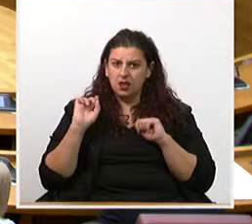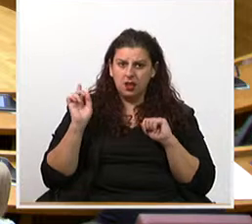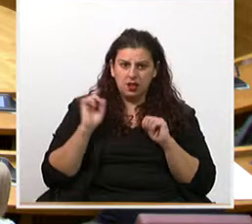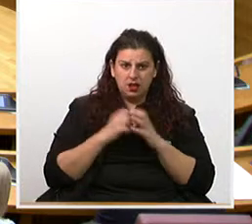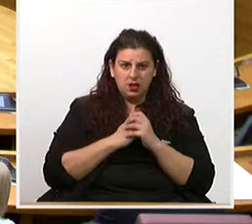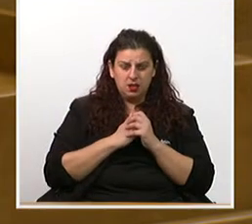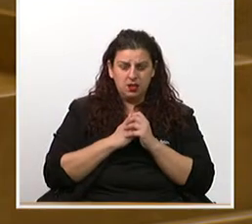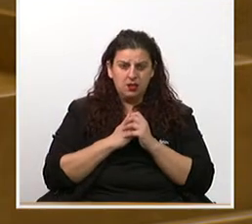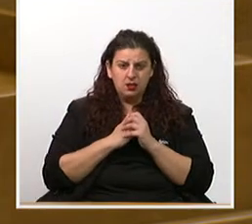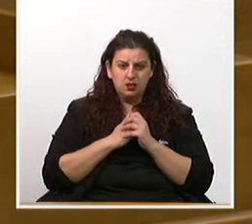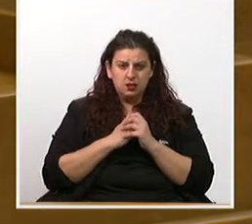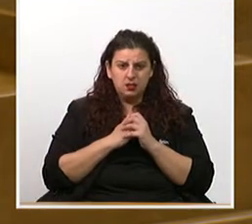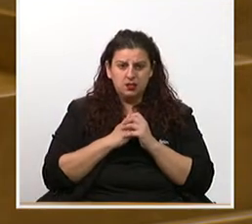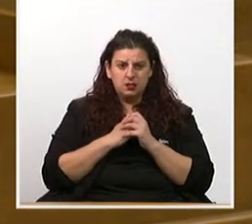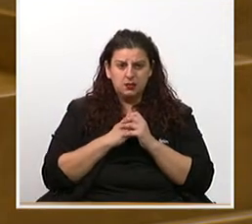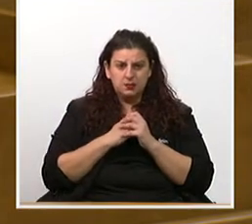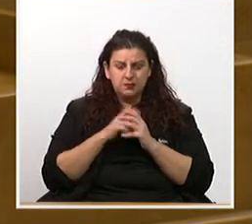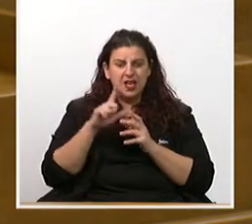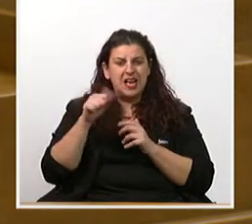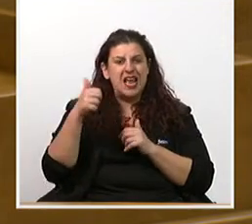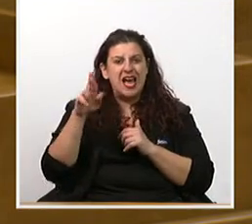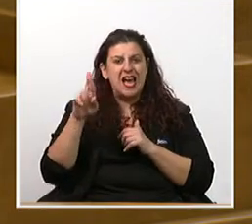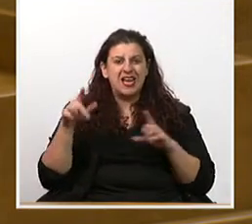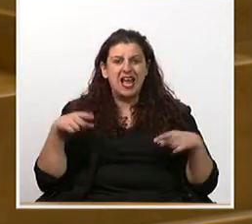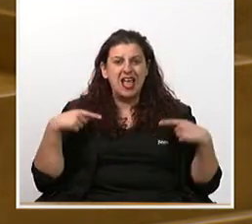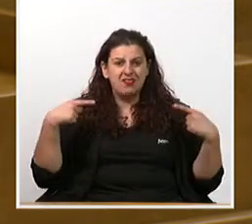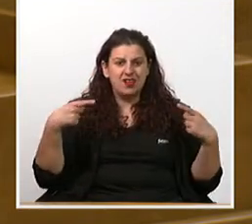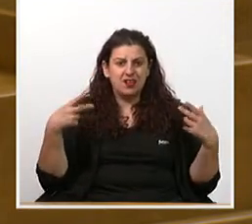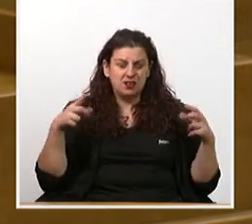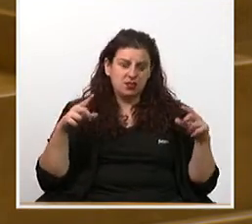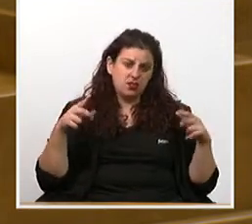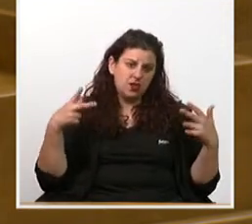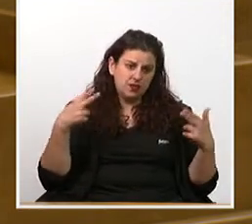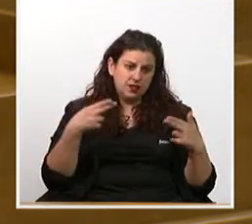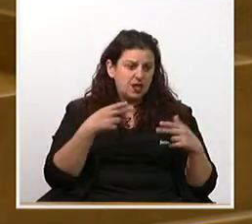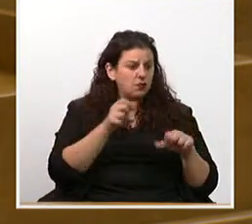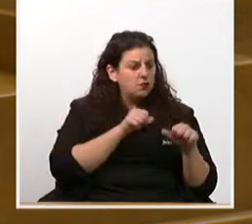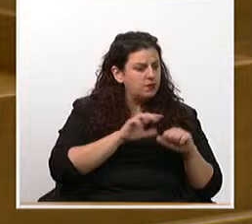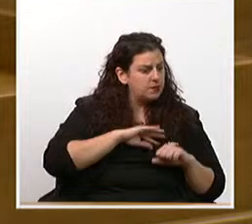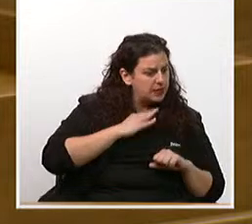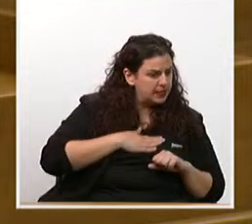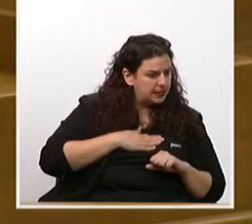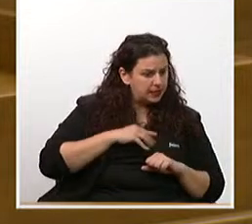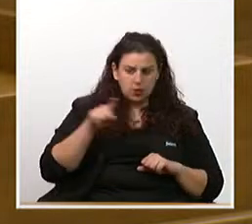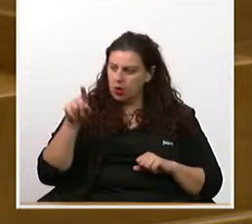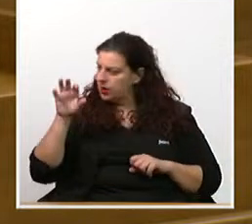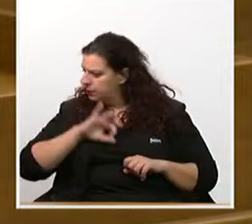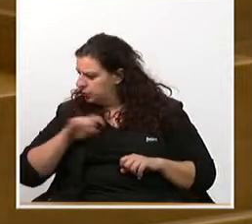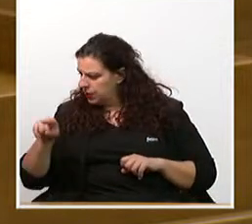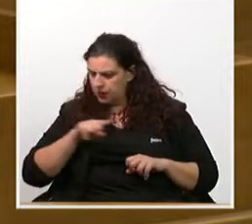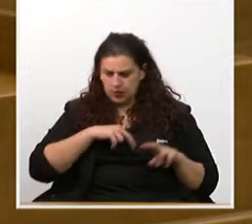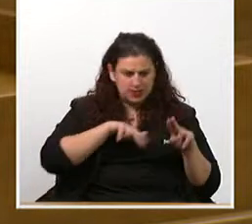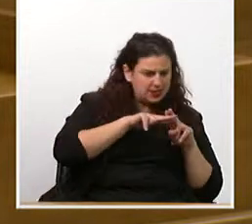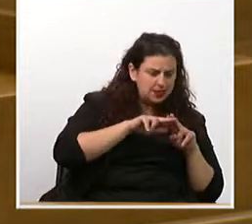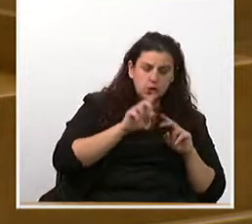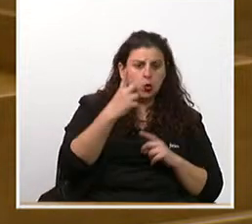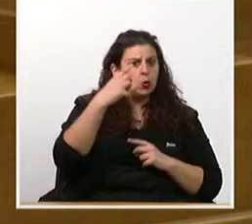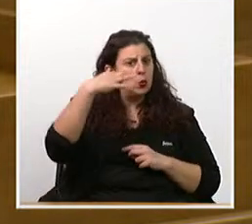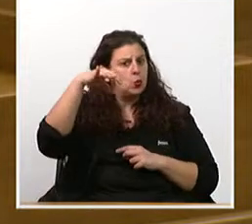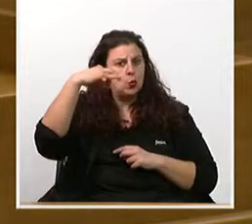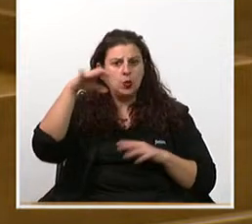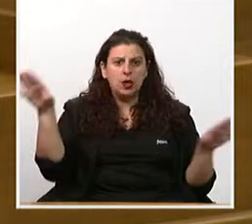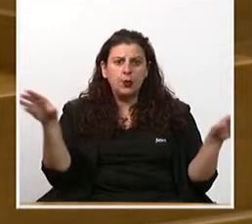Larra pues para evitar el efecto Larra vuelvo usted mañana pase por aquí la del gobierno las de la dipu de la git todo esto lo estamos